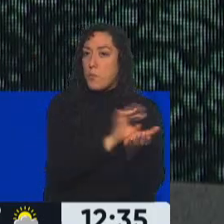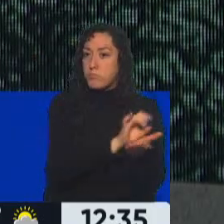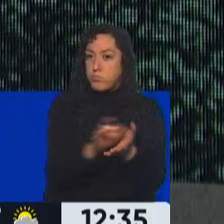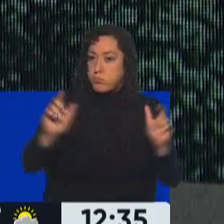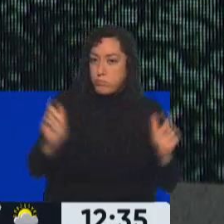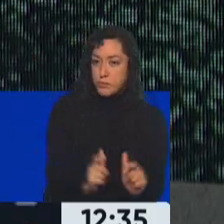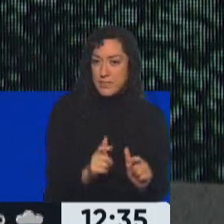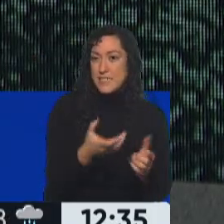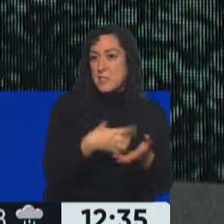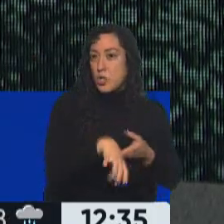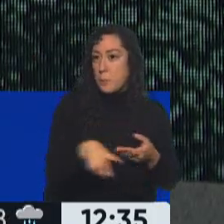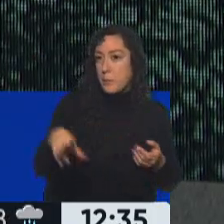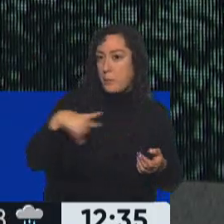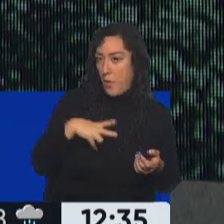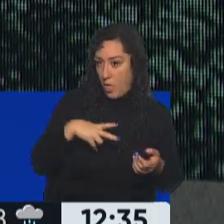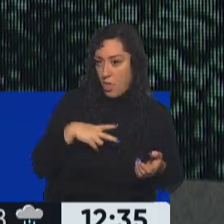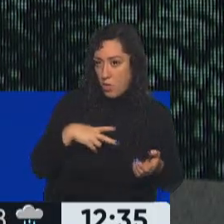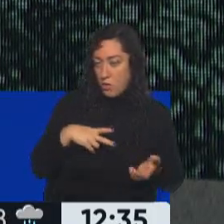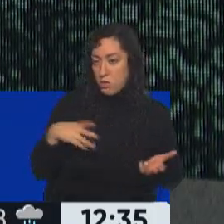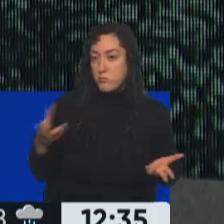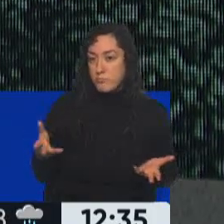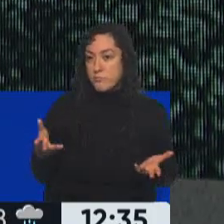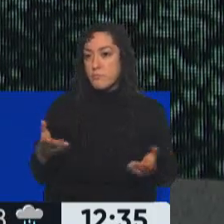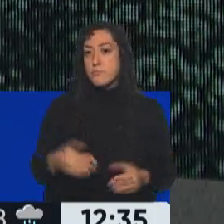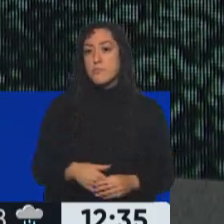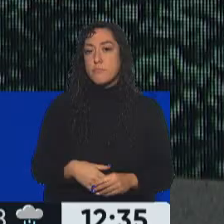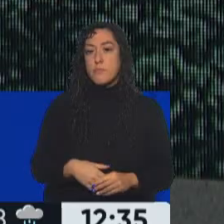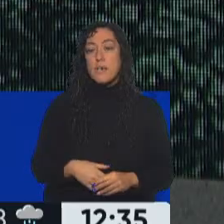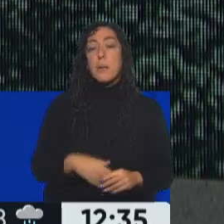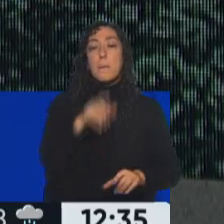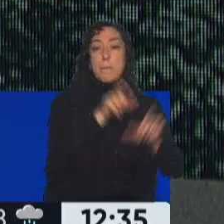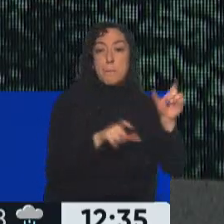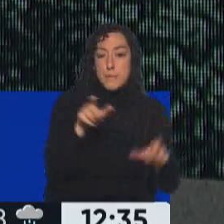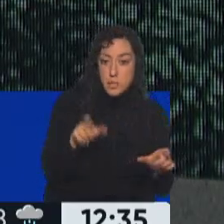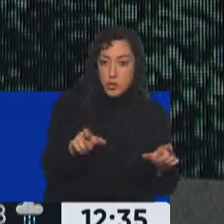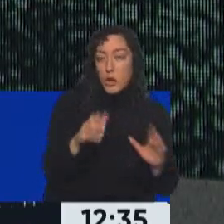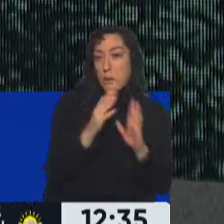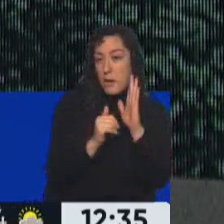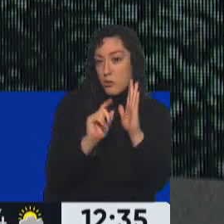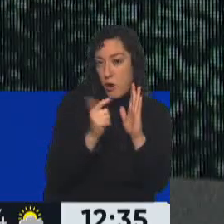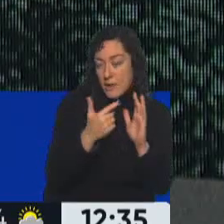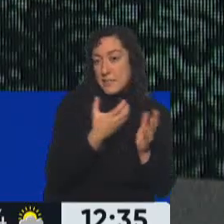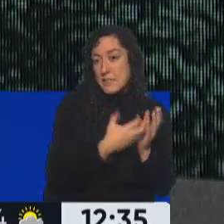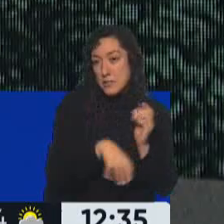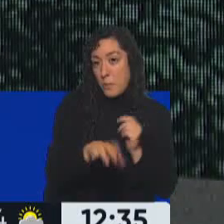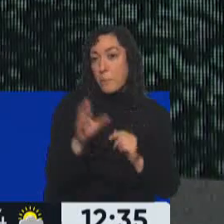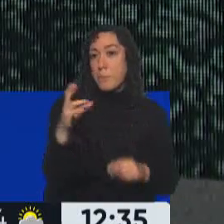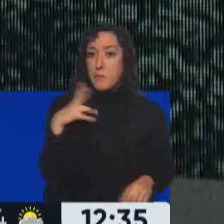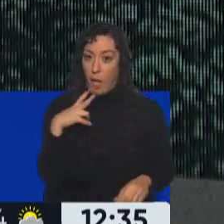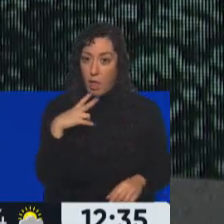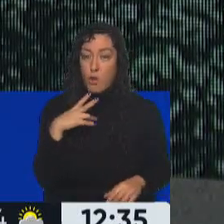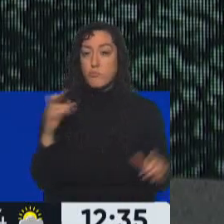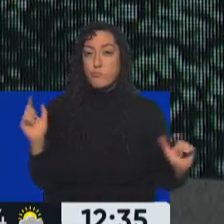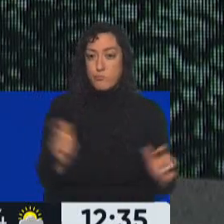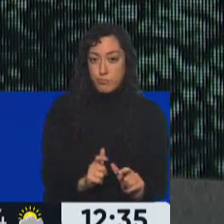sector privado. Claro. Es decir, el desempleo aumentó en esa base. Sector de asalariados del sector privado. Sí. Pero además también estamos viendo